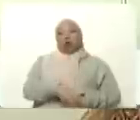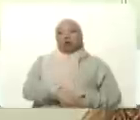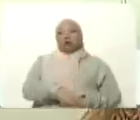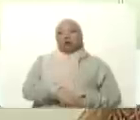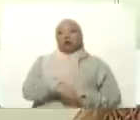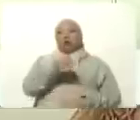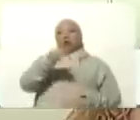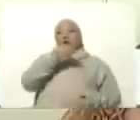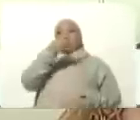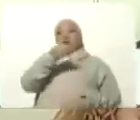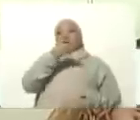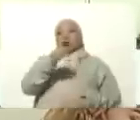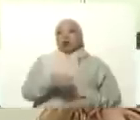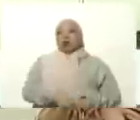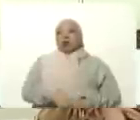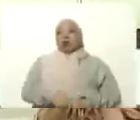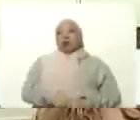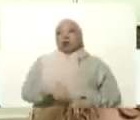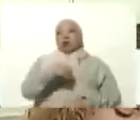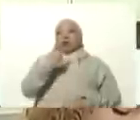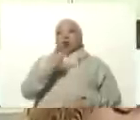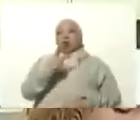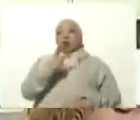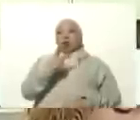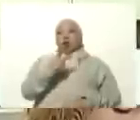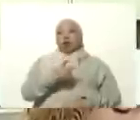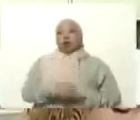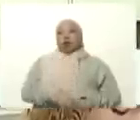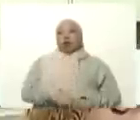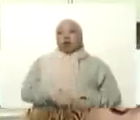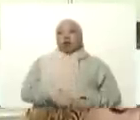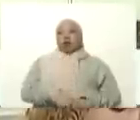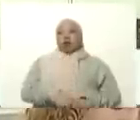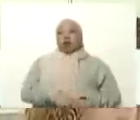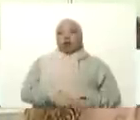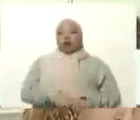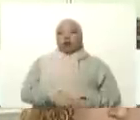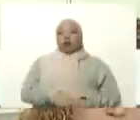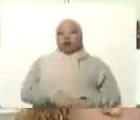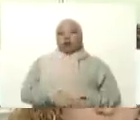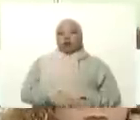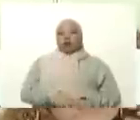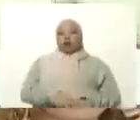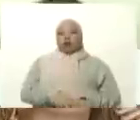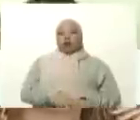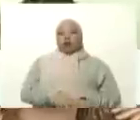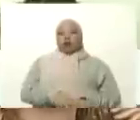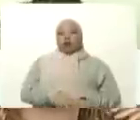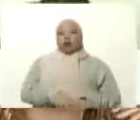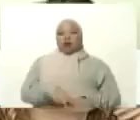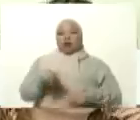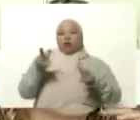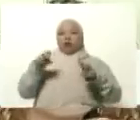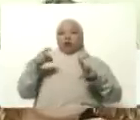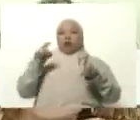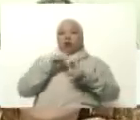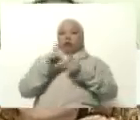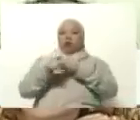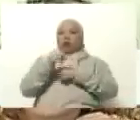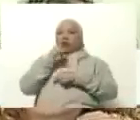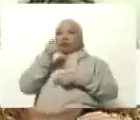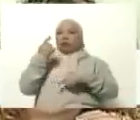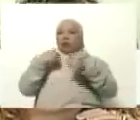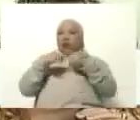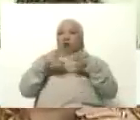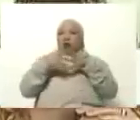Buenas tardes. Buenas tardes. Tengo 2 preguntas. Tras los nuevos acuerdos con Chevron, se puede hablar de una nueva etapa de intercambio económico con